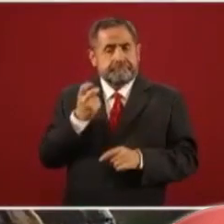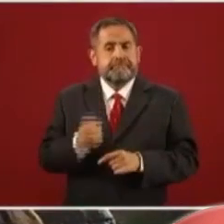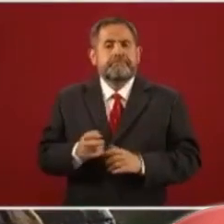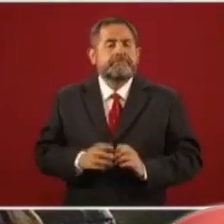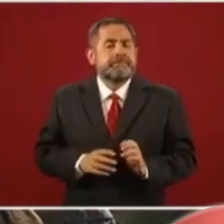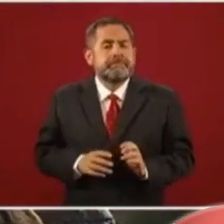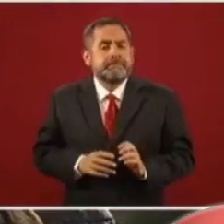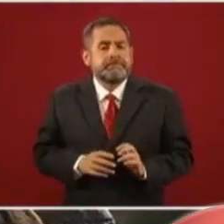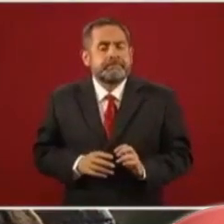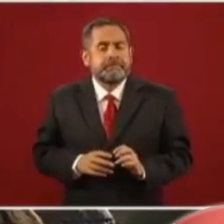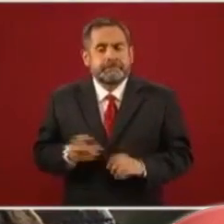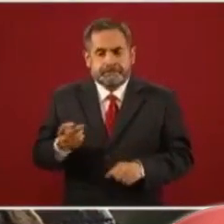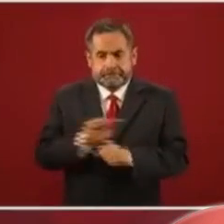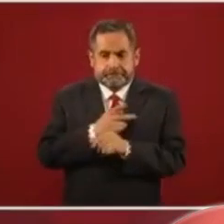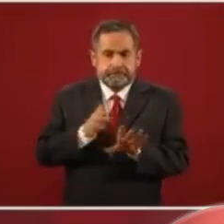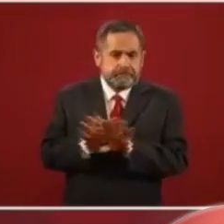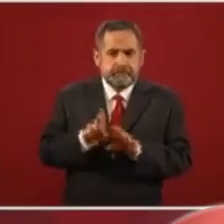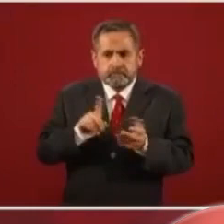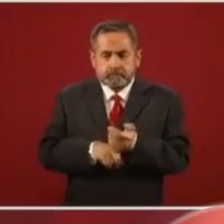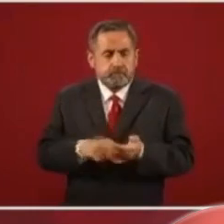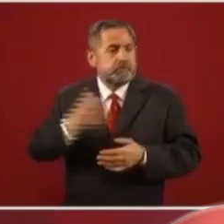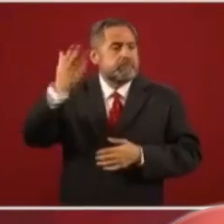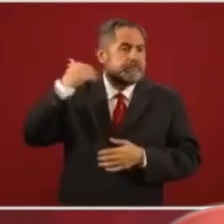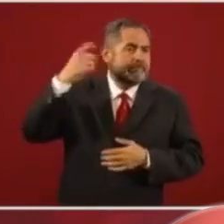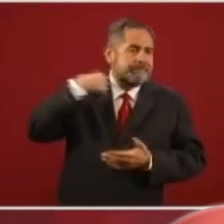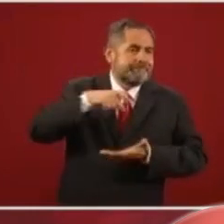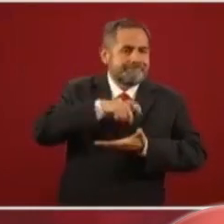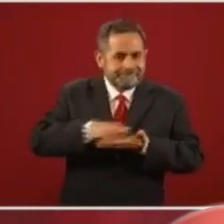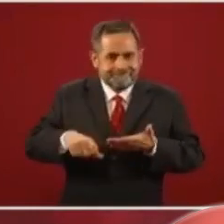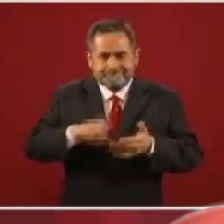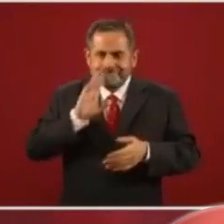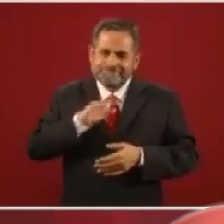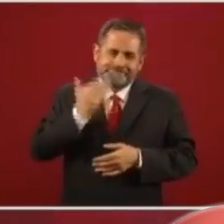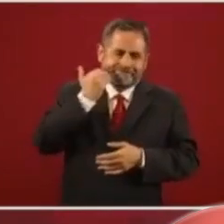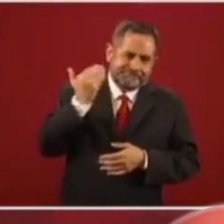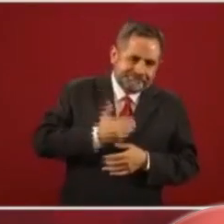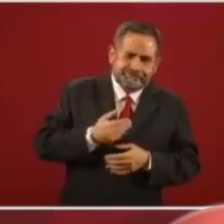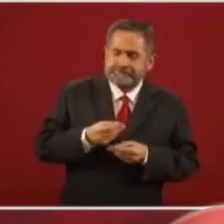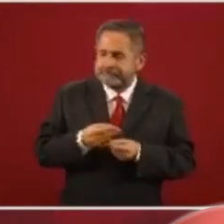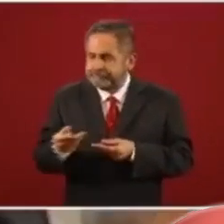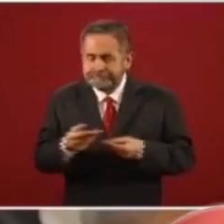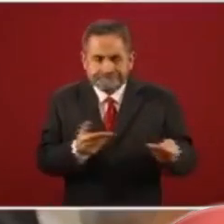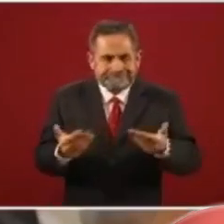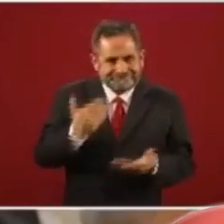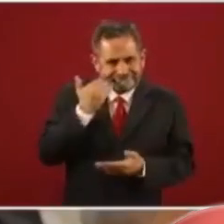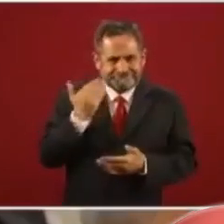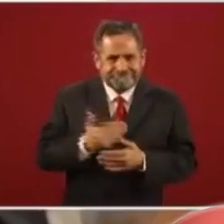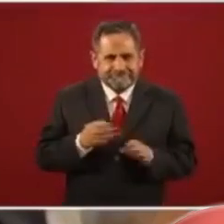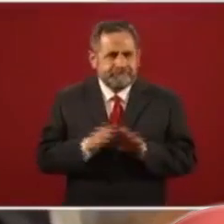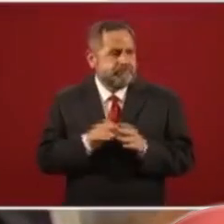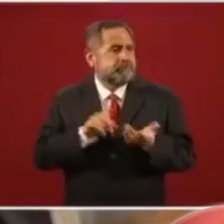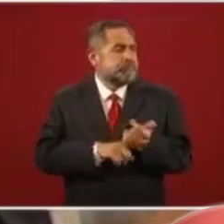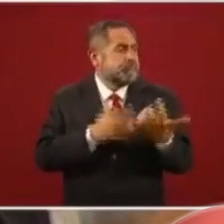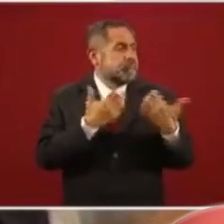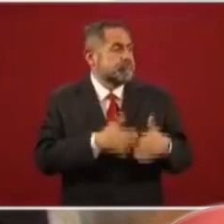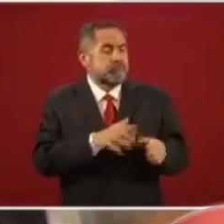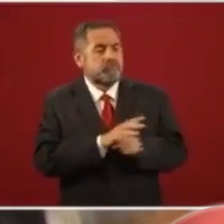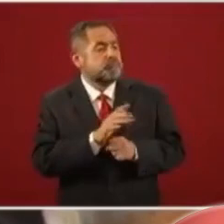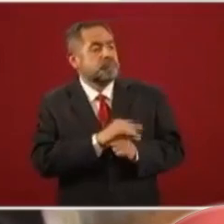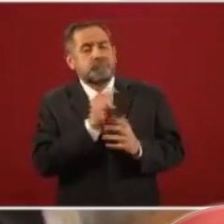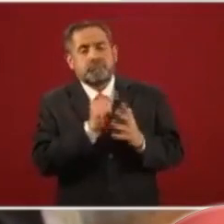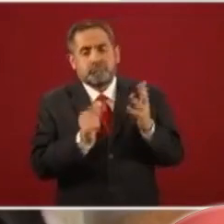esta situación de cómo se compraban y cómo se distribuyen y cuánto y qué compañías existen